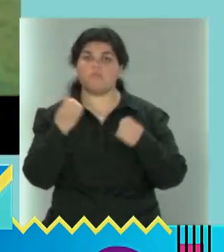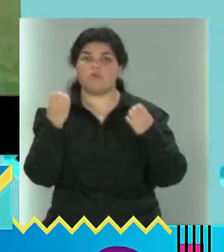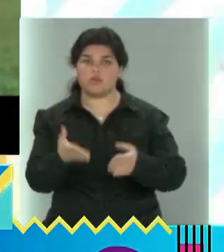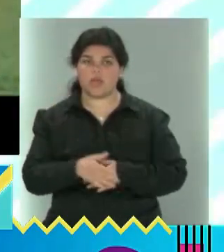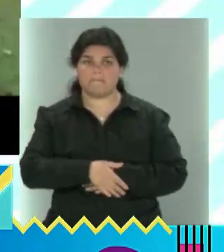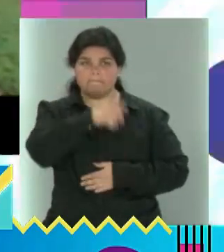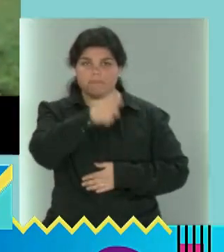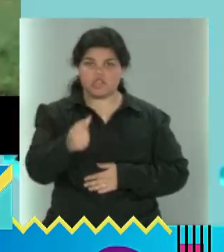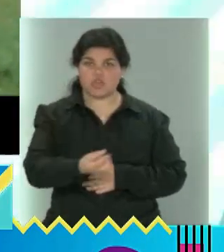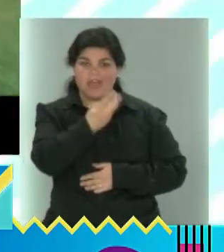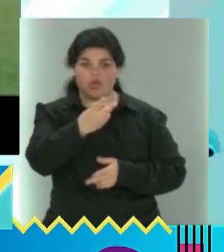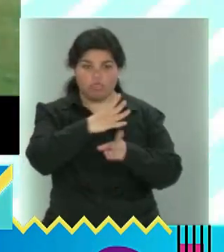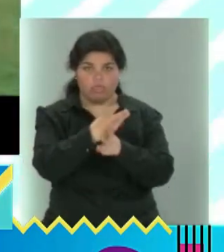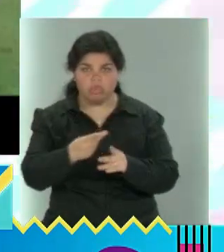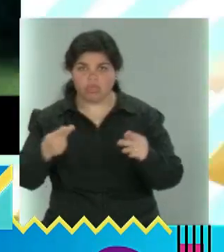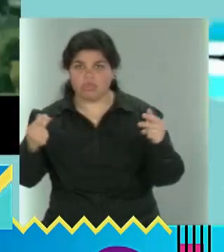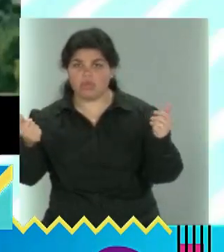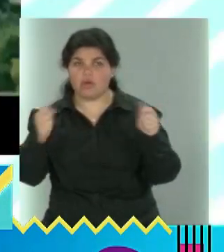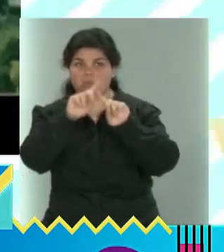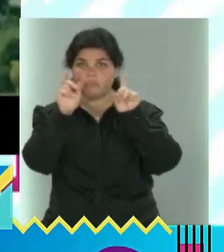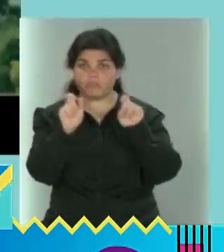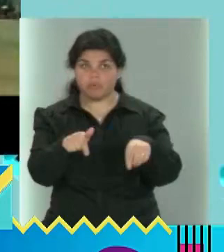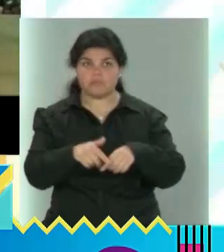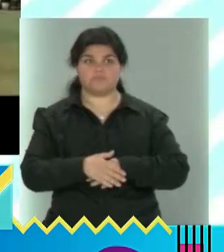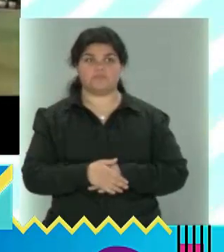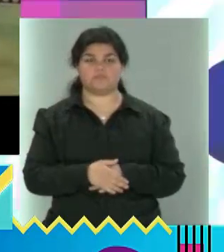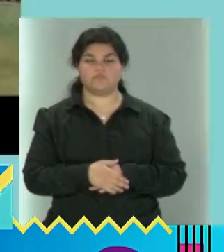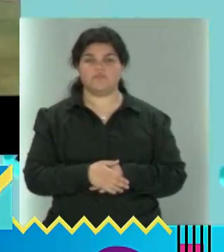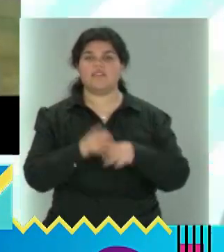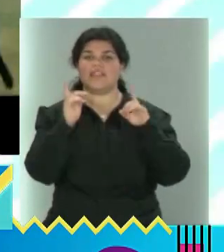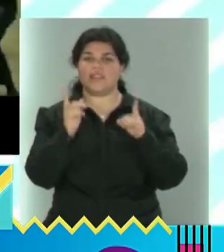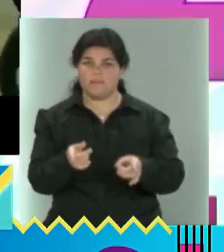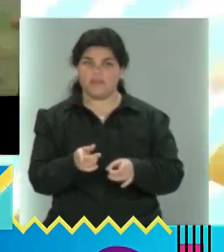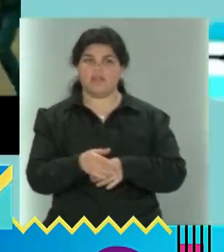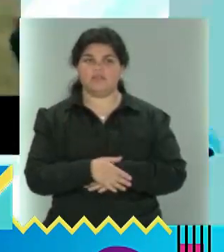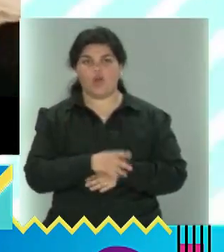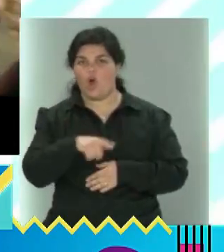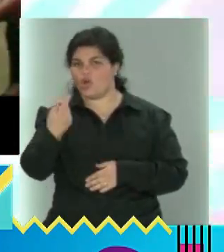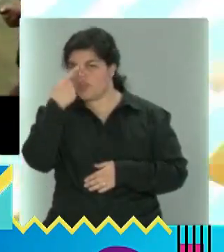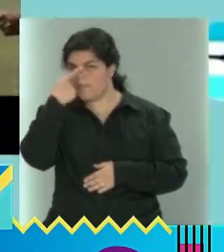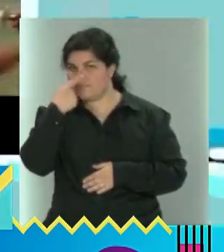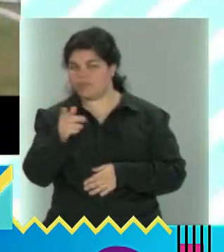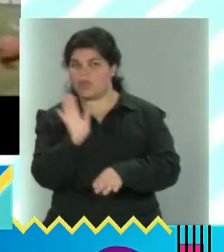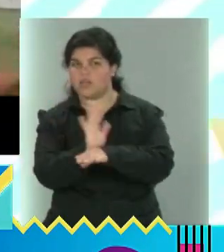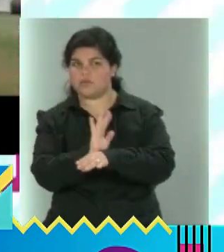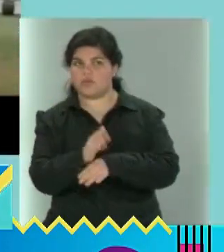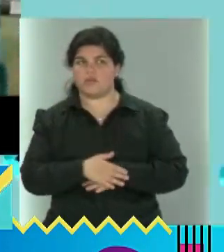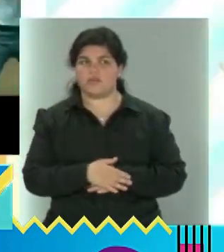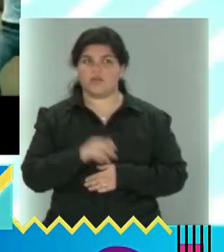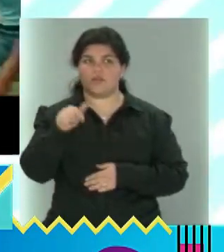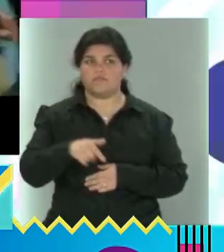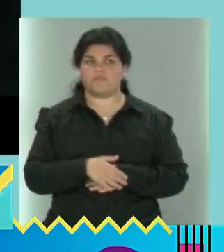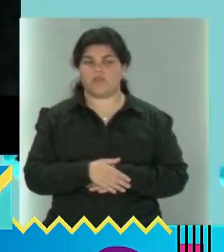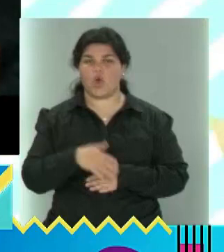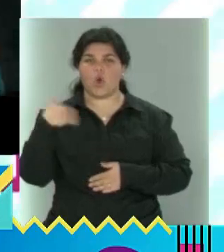fábrica desaparecen misteriosamente. Bonus track. Además del Gran Jefe, tienen que ver la última película de Bruce Lee. Se llama Game of Death o